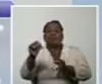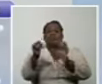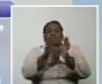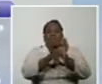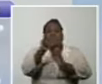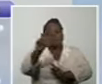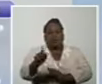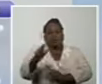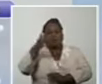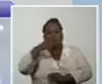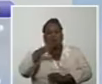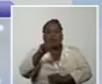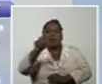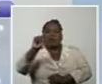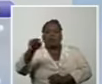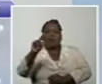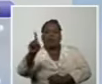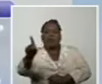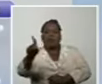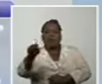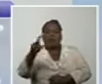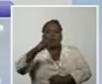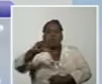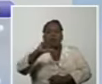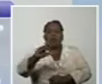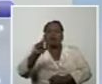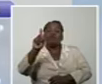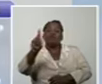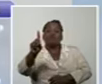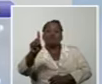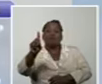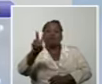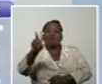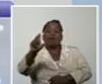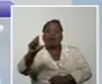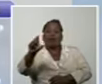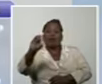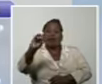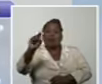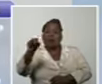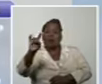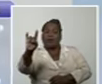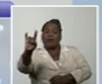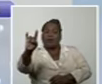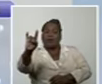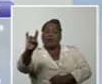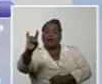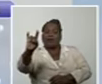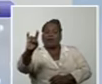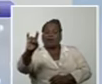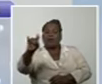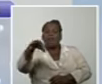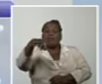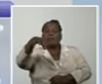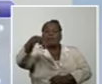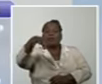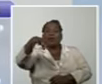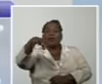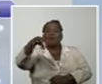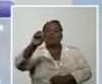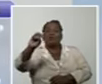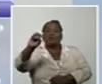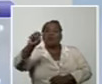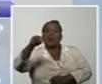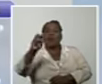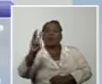de Ávila 1,1, Camagüey 1, Villa Clara 0,9 y Pinar del Río 0,3